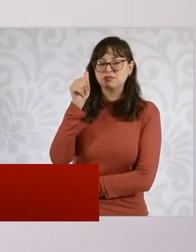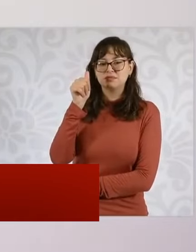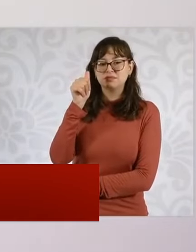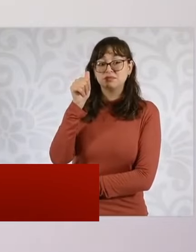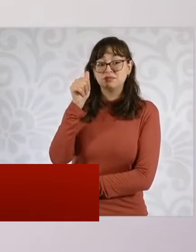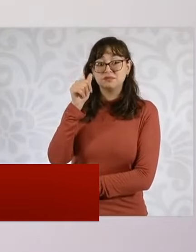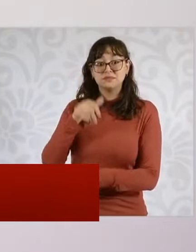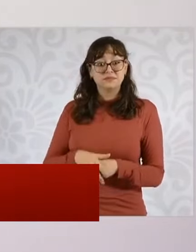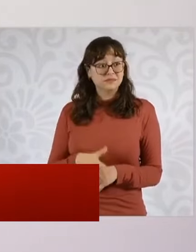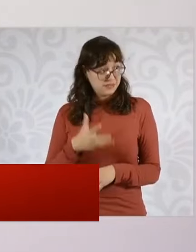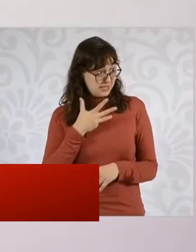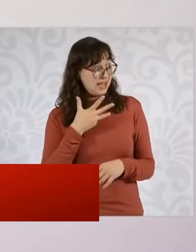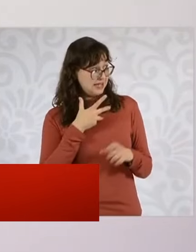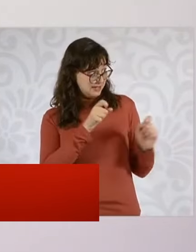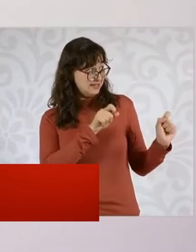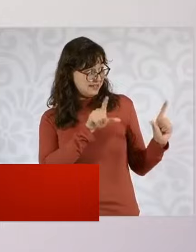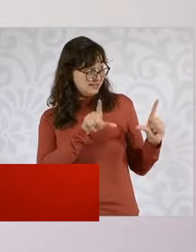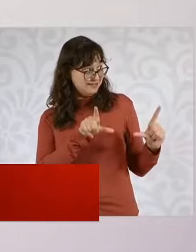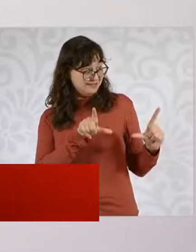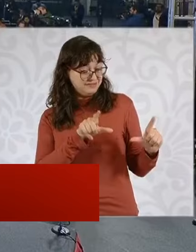a ver si lo tienen por ahí, que